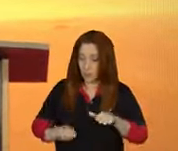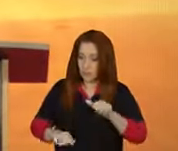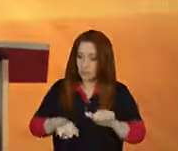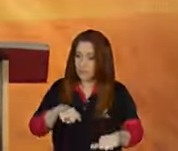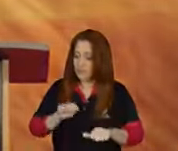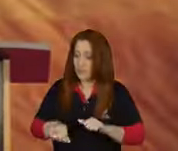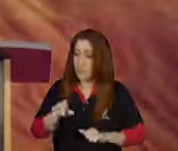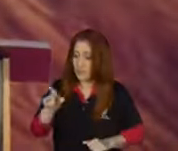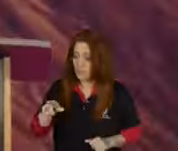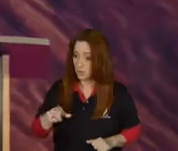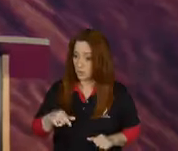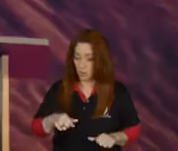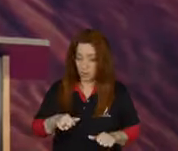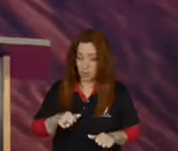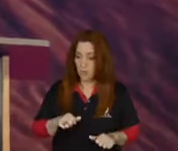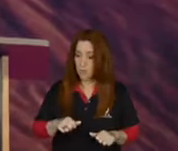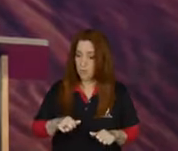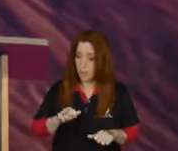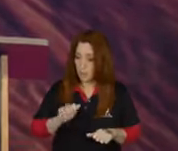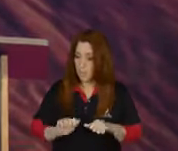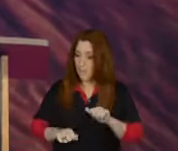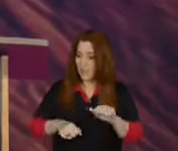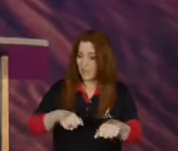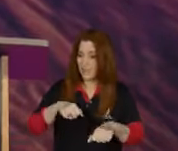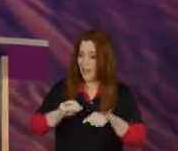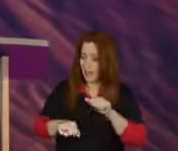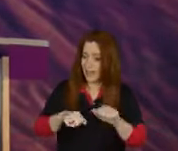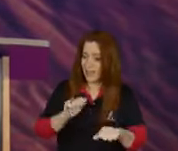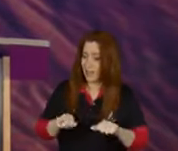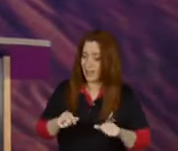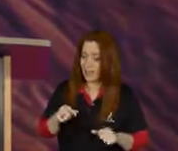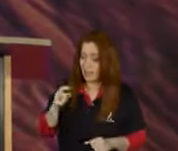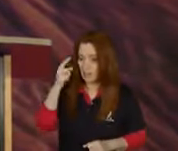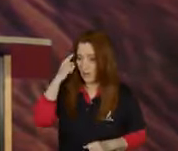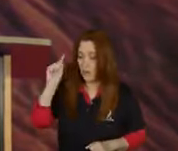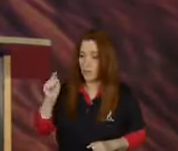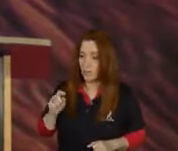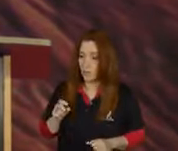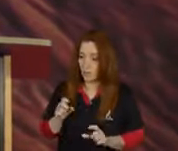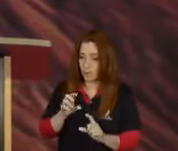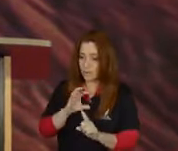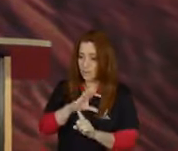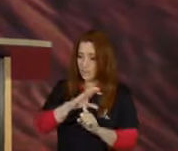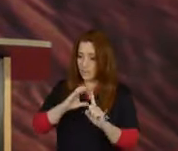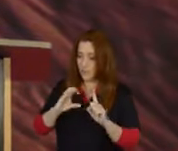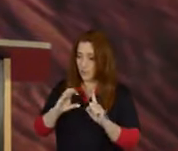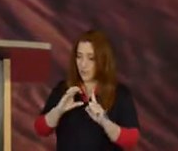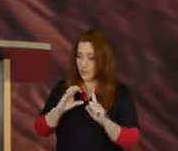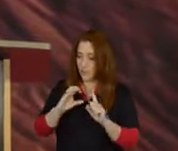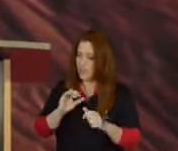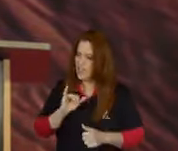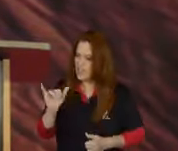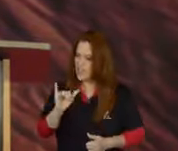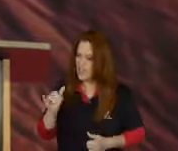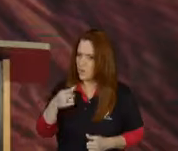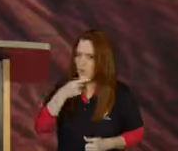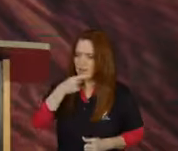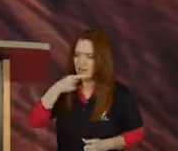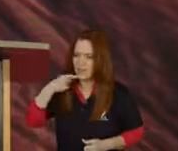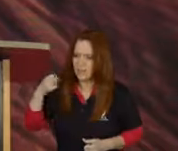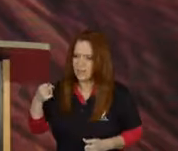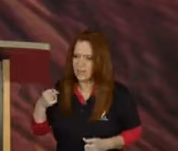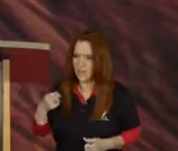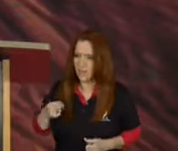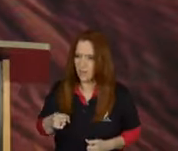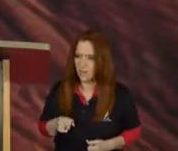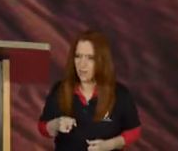ahí. Mantente creyendo, mantente caminando, mantente confiando en la palabra que Dios ha depositado